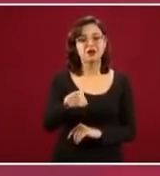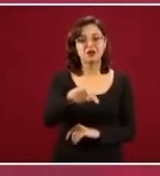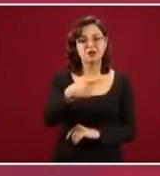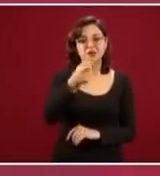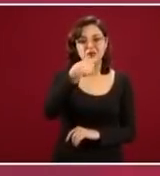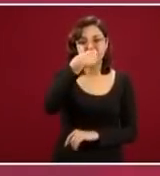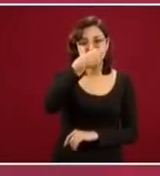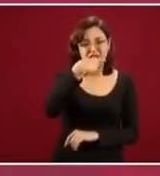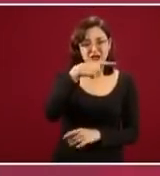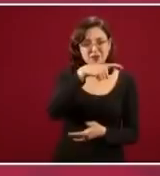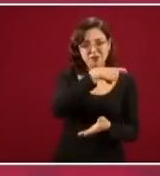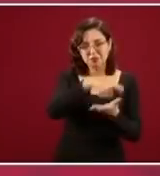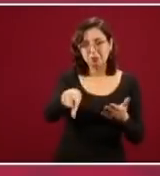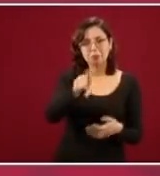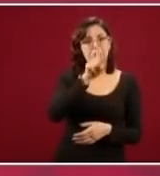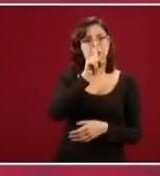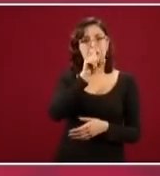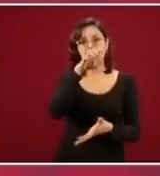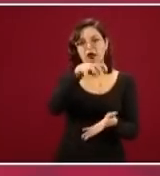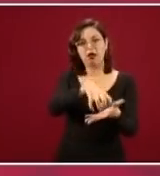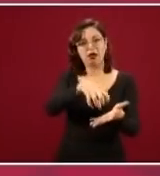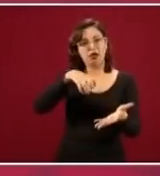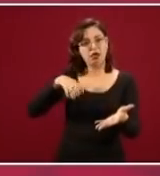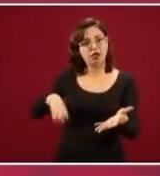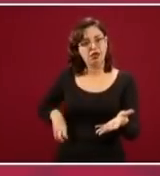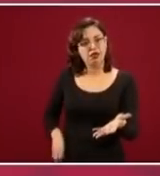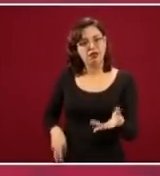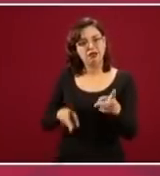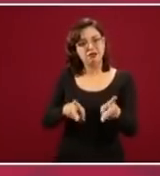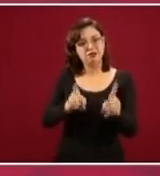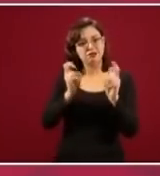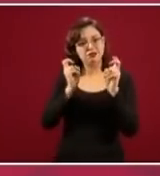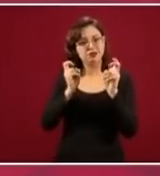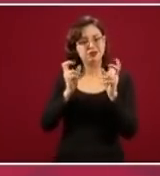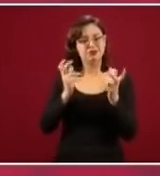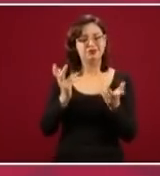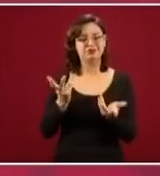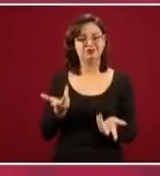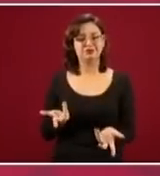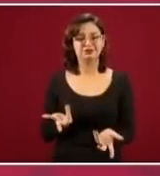para las medicinas de los enfermos. Entonces,